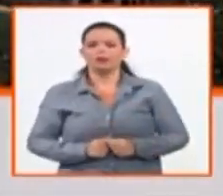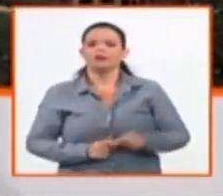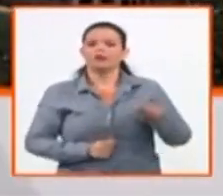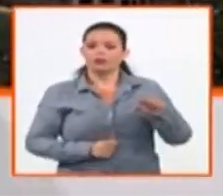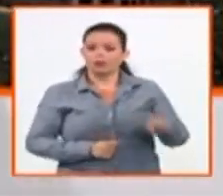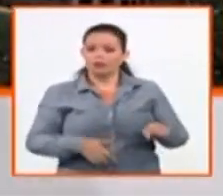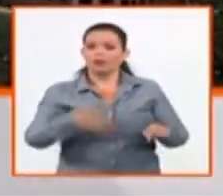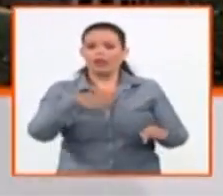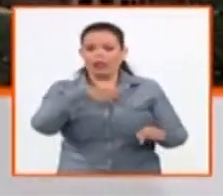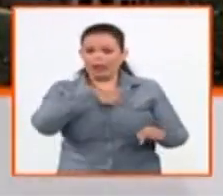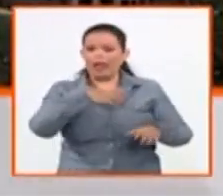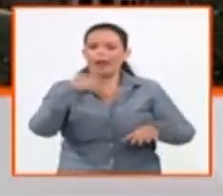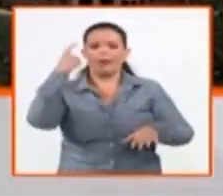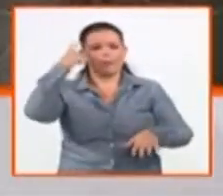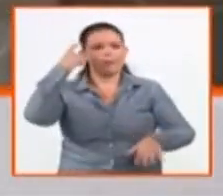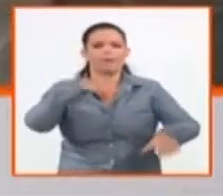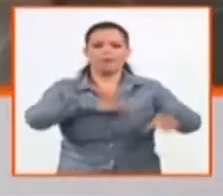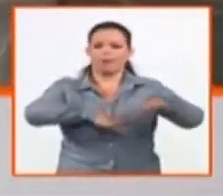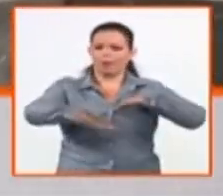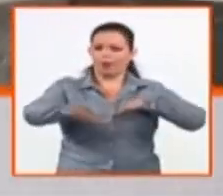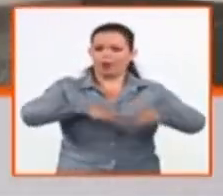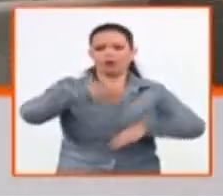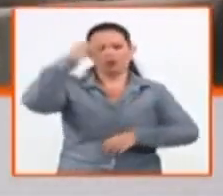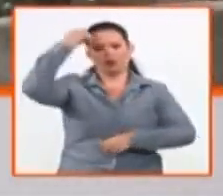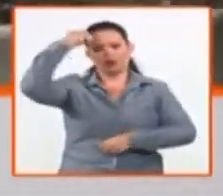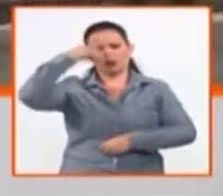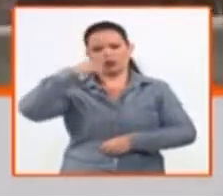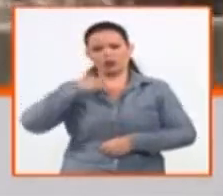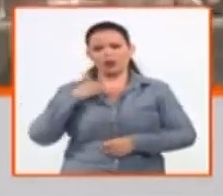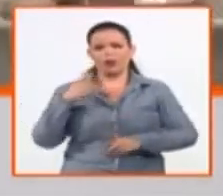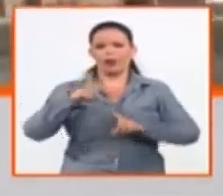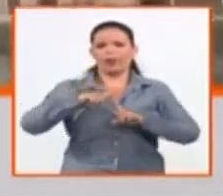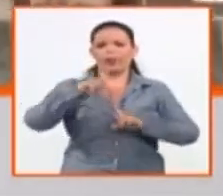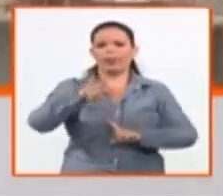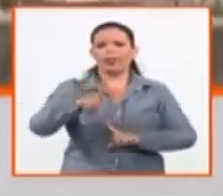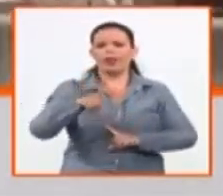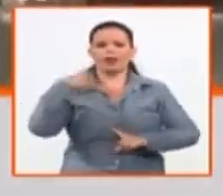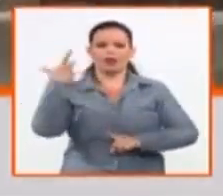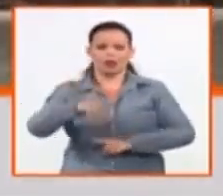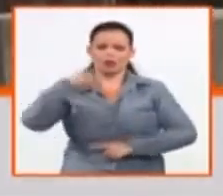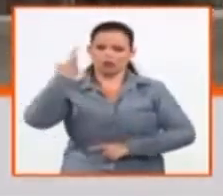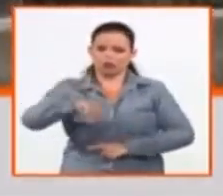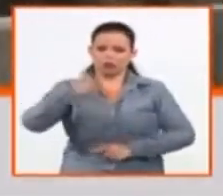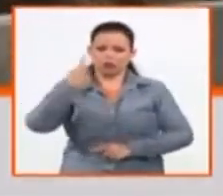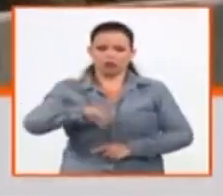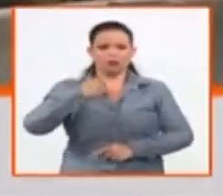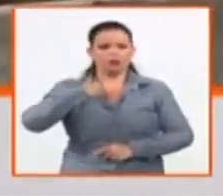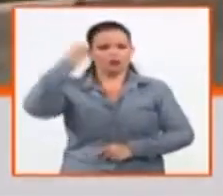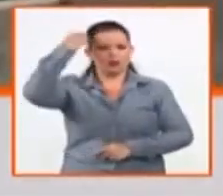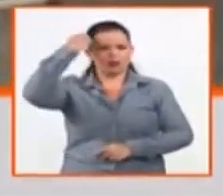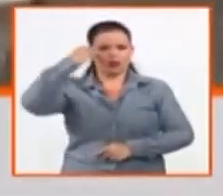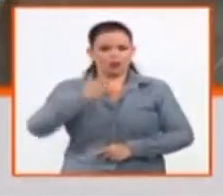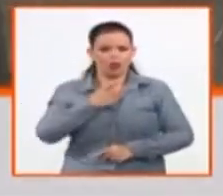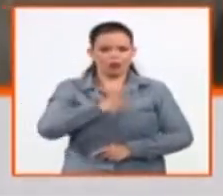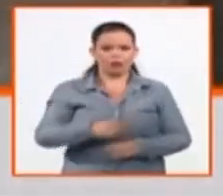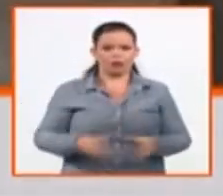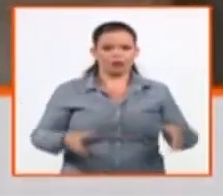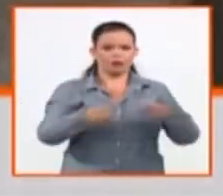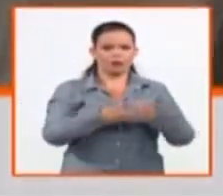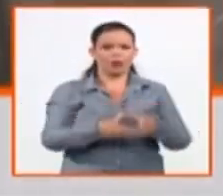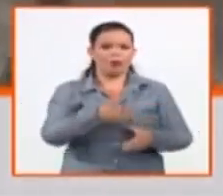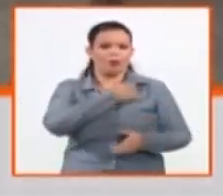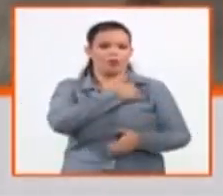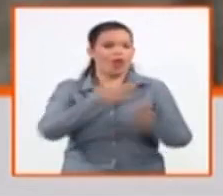cierta preparación, o sea, domina la técnica, conocen... Era un ejército que tenía muchos problemas, había problemas de corrupción,